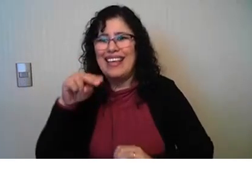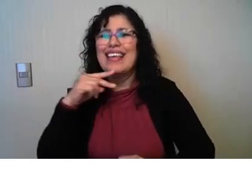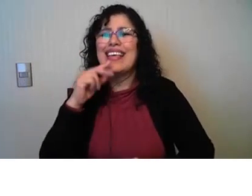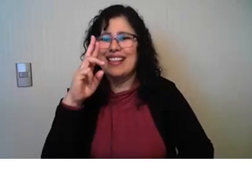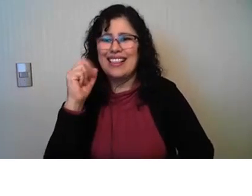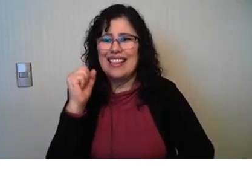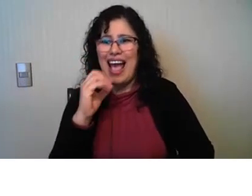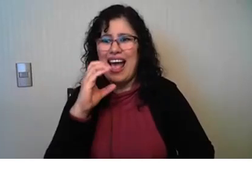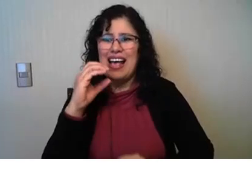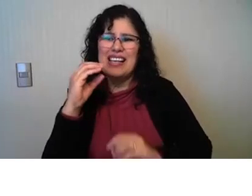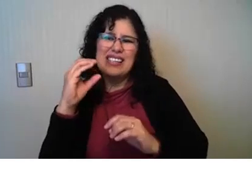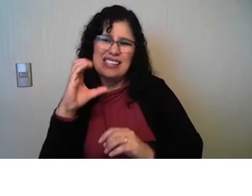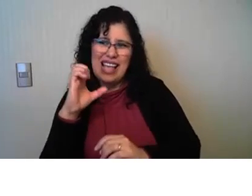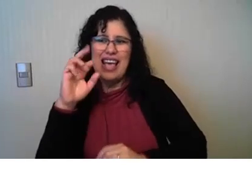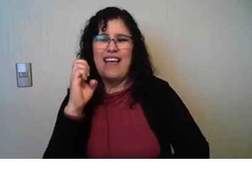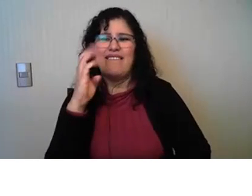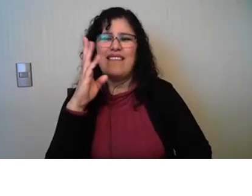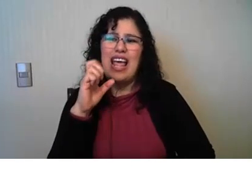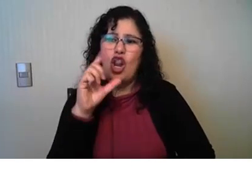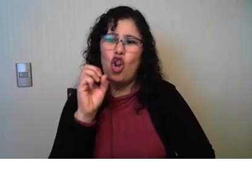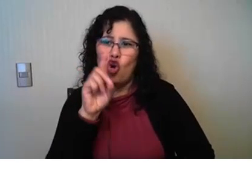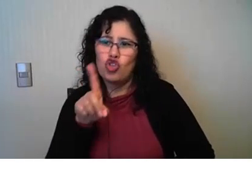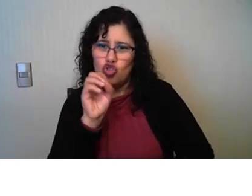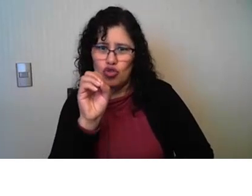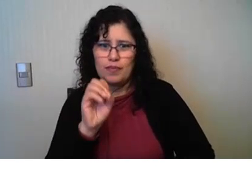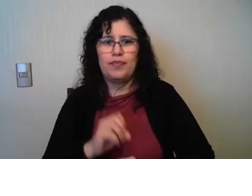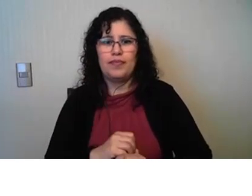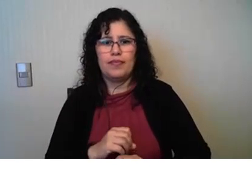intracerebelosos. Tenemos 4,